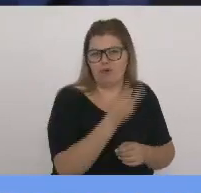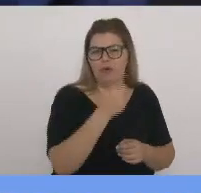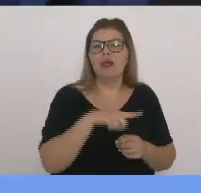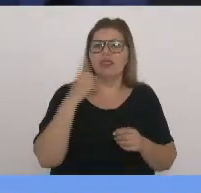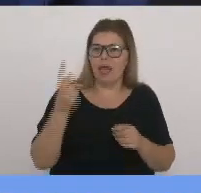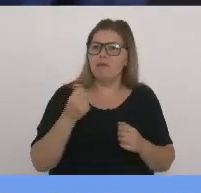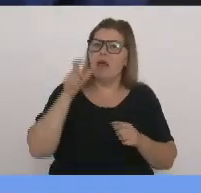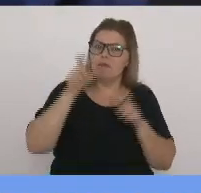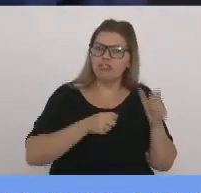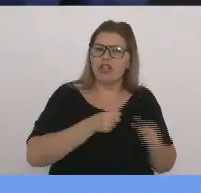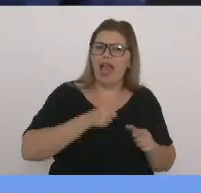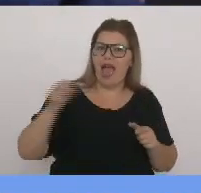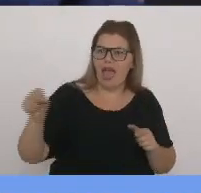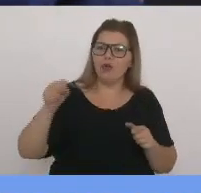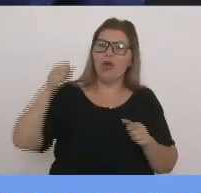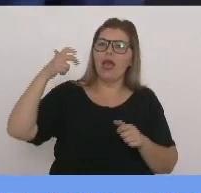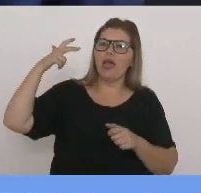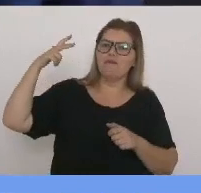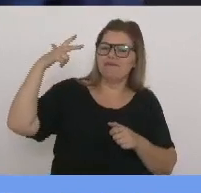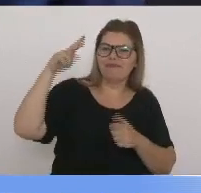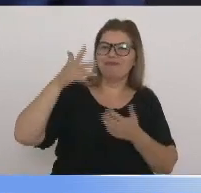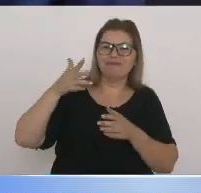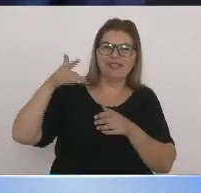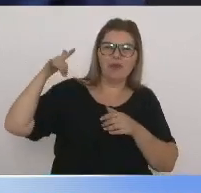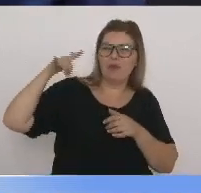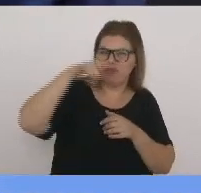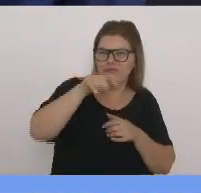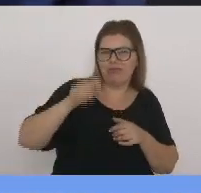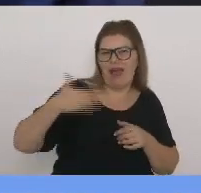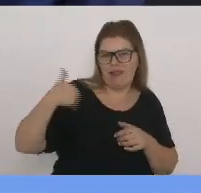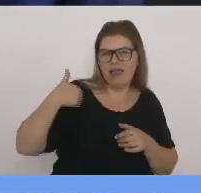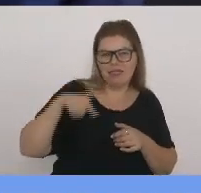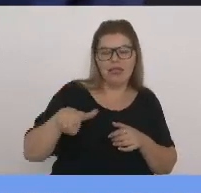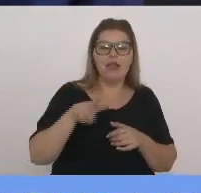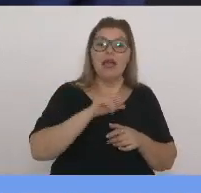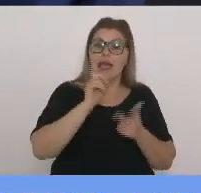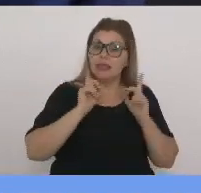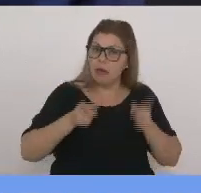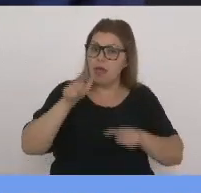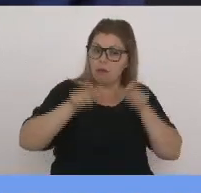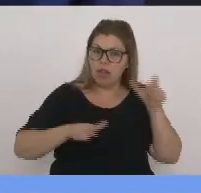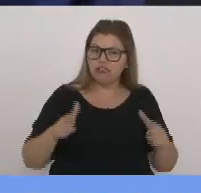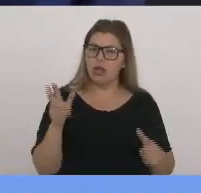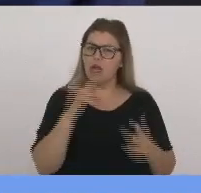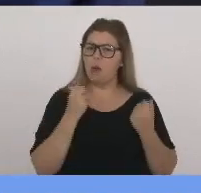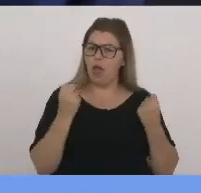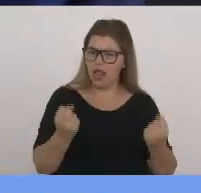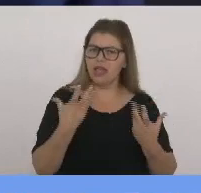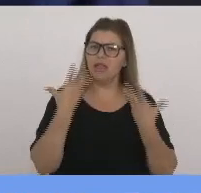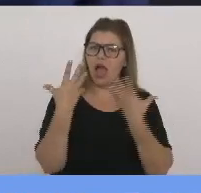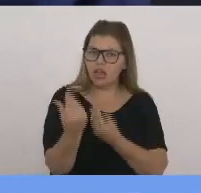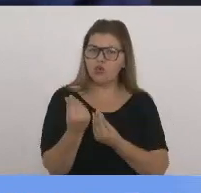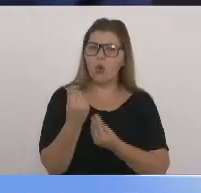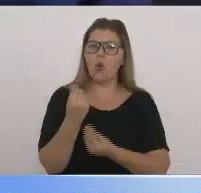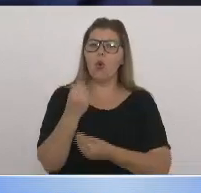que tuvo allí su bautismo de fuego. Para las valientes mujeres que prestaron servicio de apoyo sanitario y logístico. Para